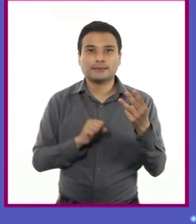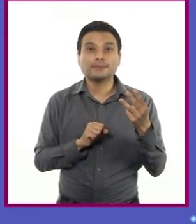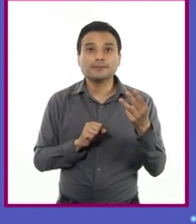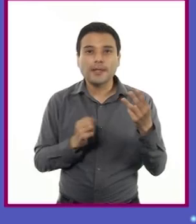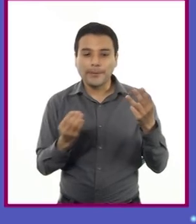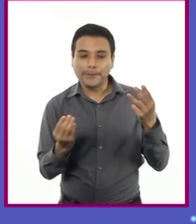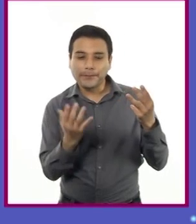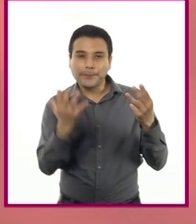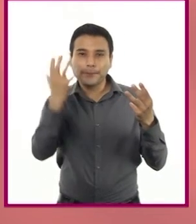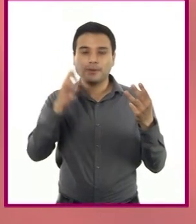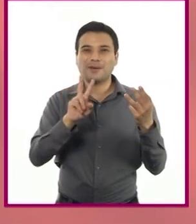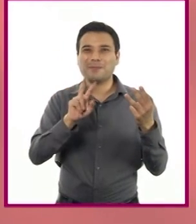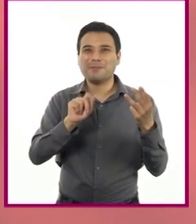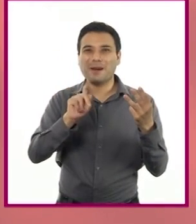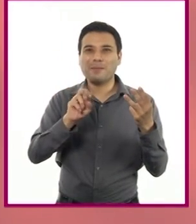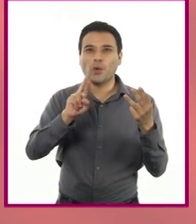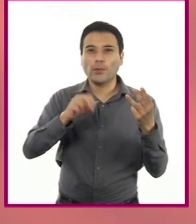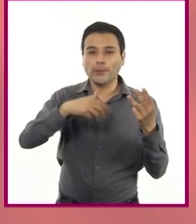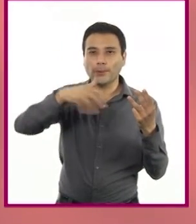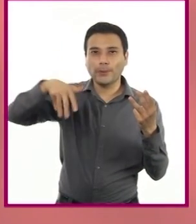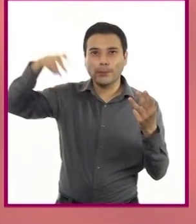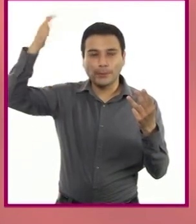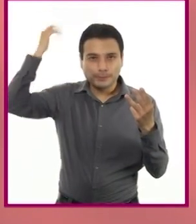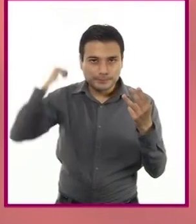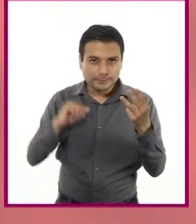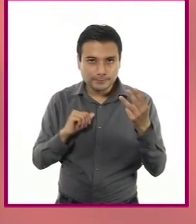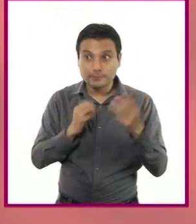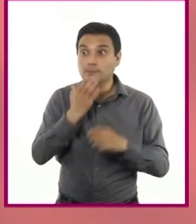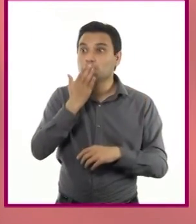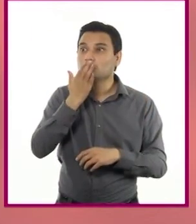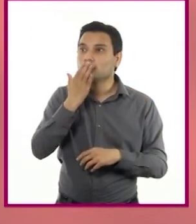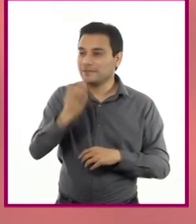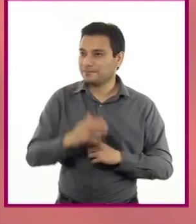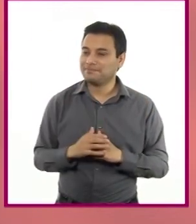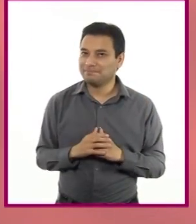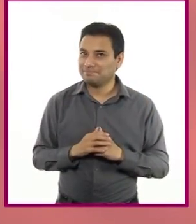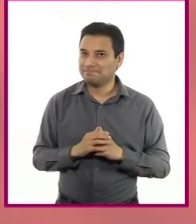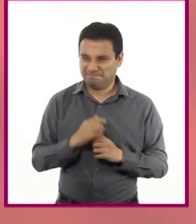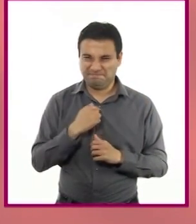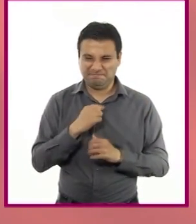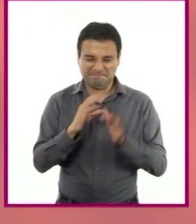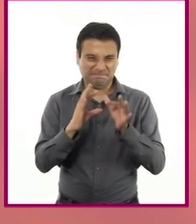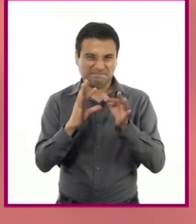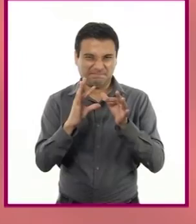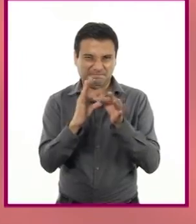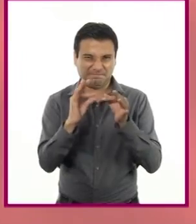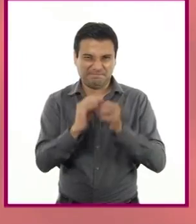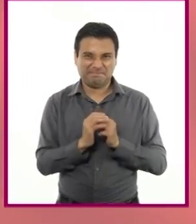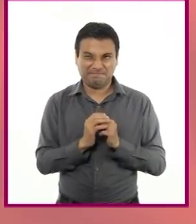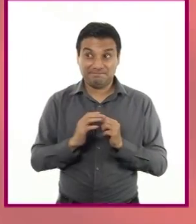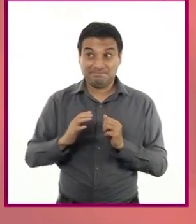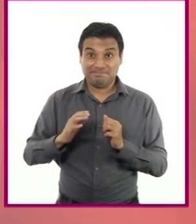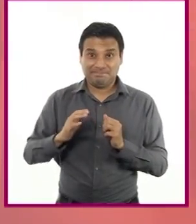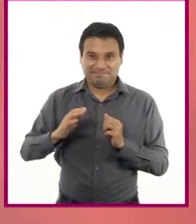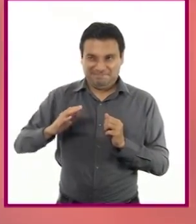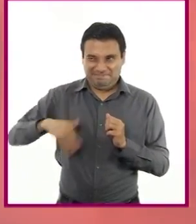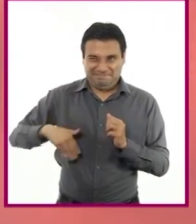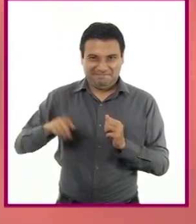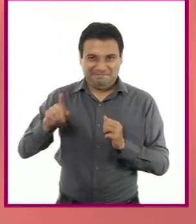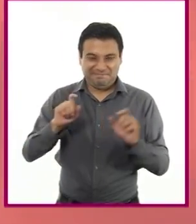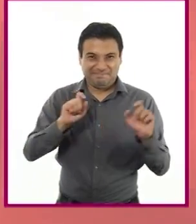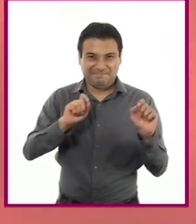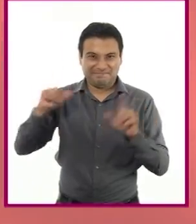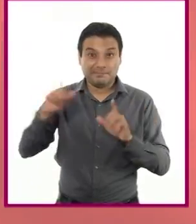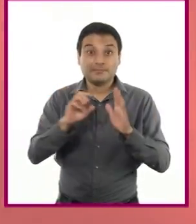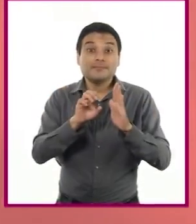como el vapor. Buen trabajo. Quiero aclarar que en nuestro ejemplo de la sesión